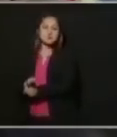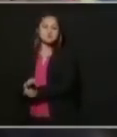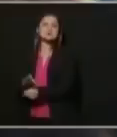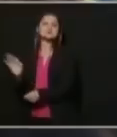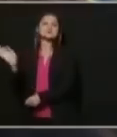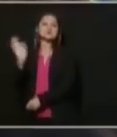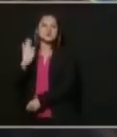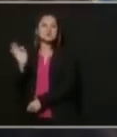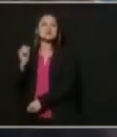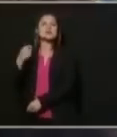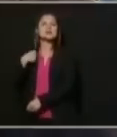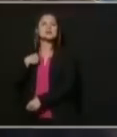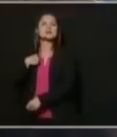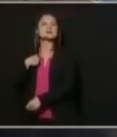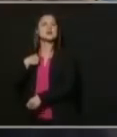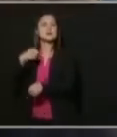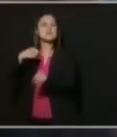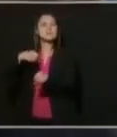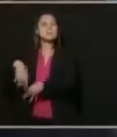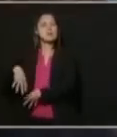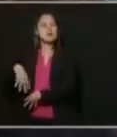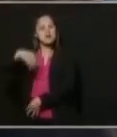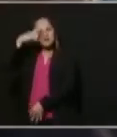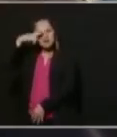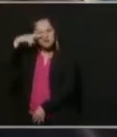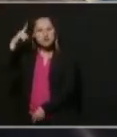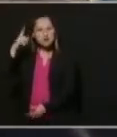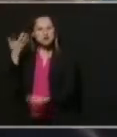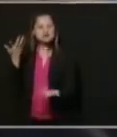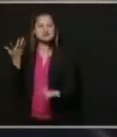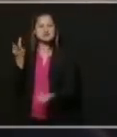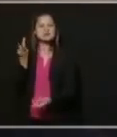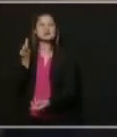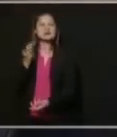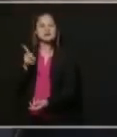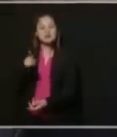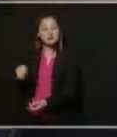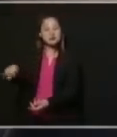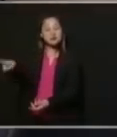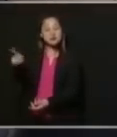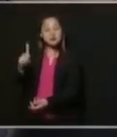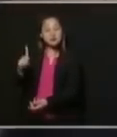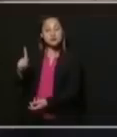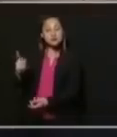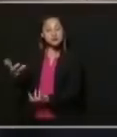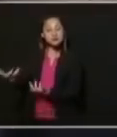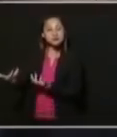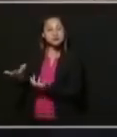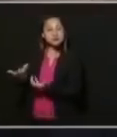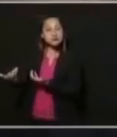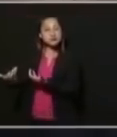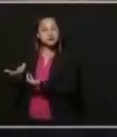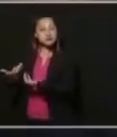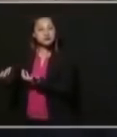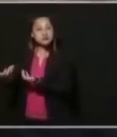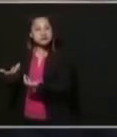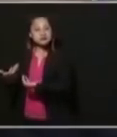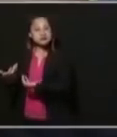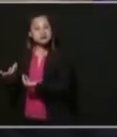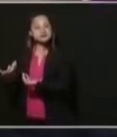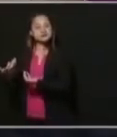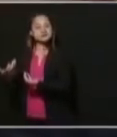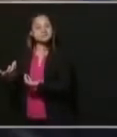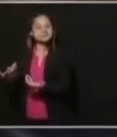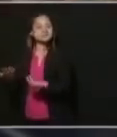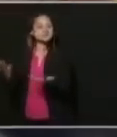fácilmente, pero con ustedes me van a hacer lo que el viento a